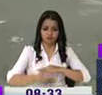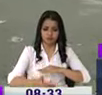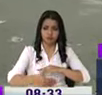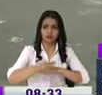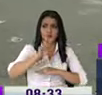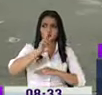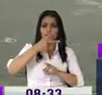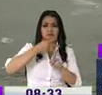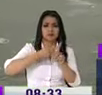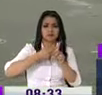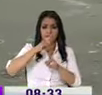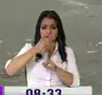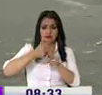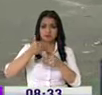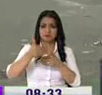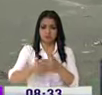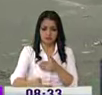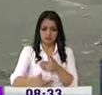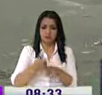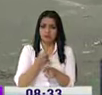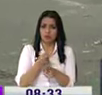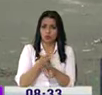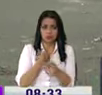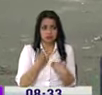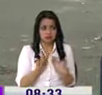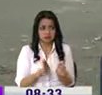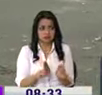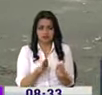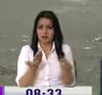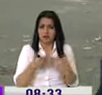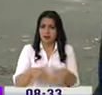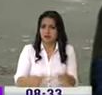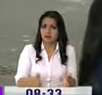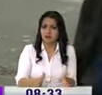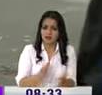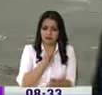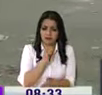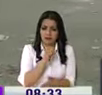2-3 meses, entonces por eso que la obra quedó inconclusa. Y no solo